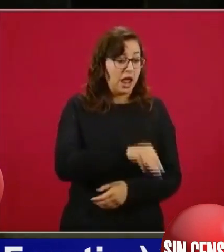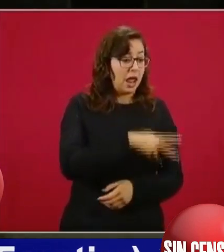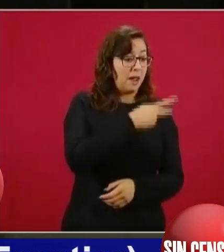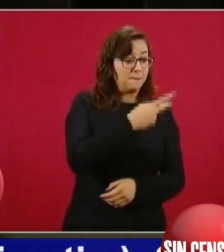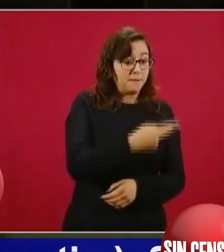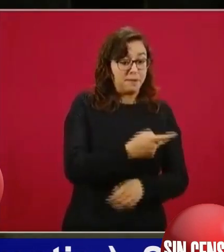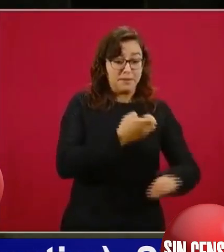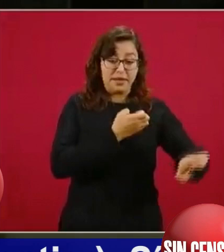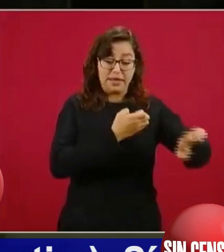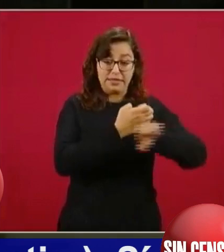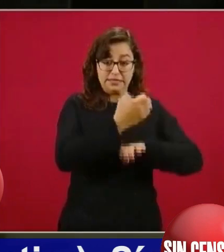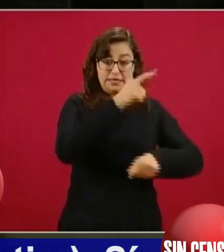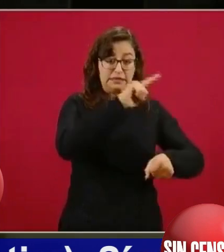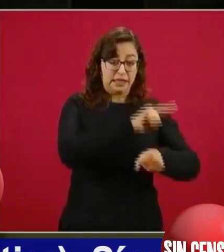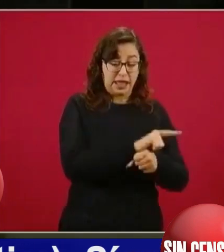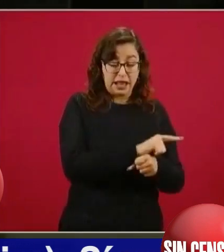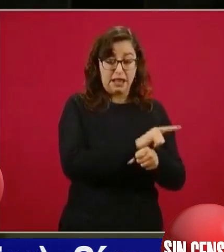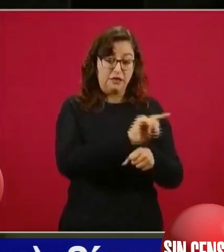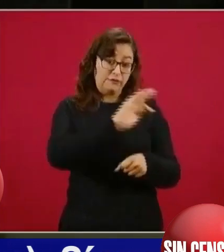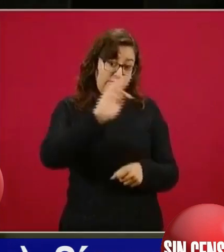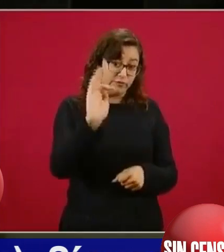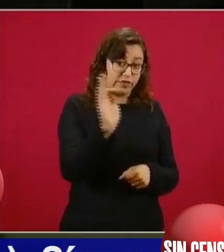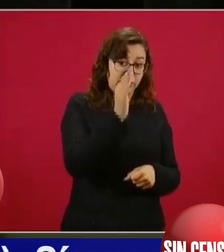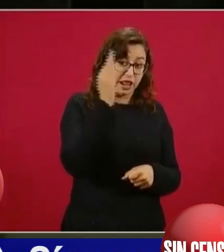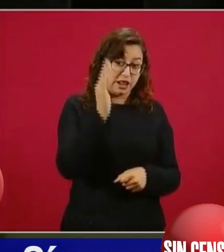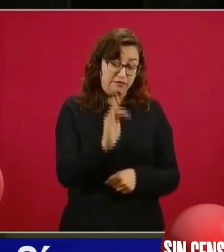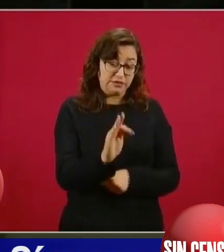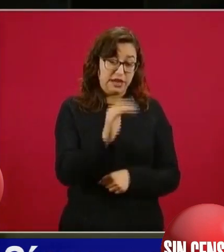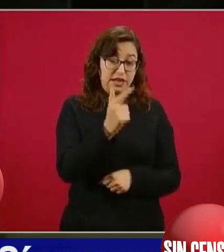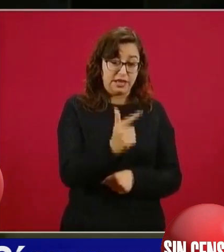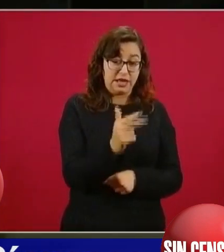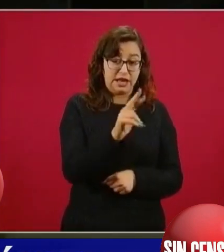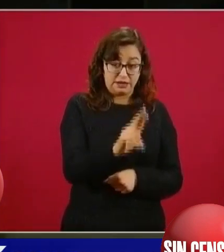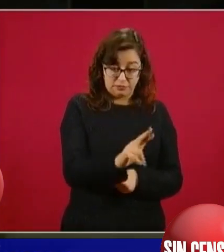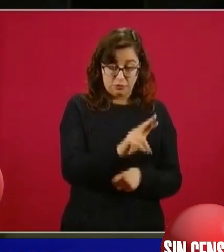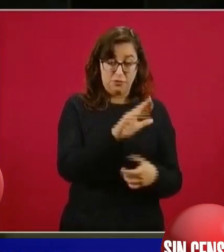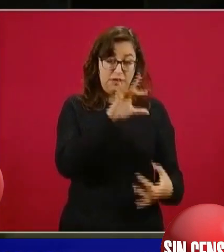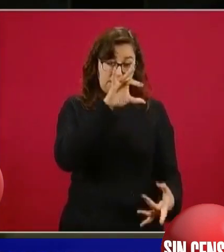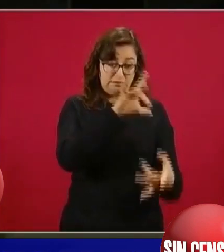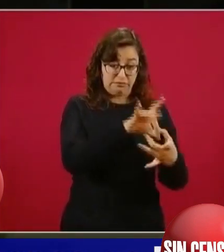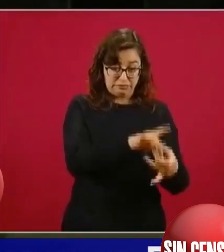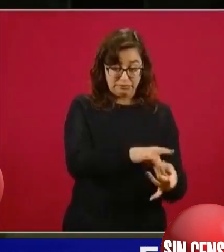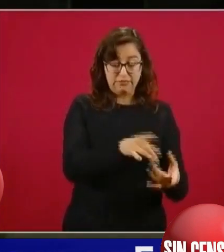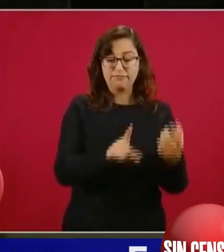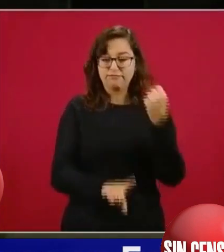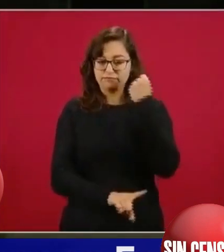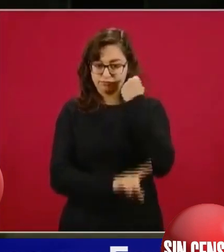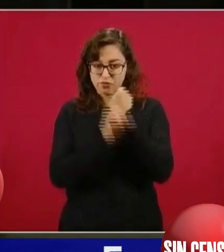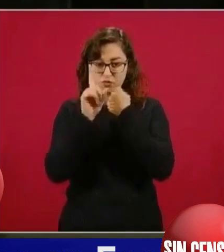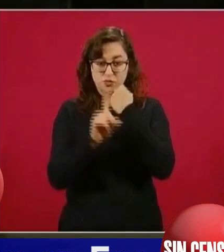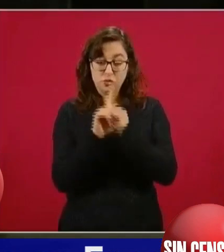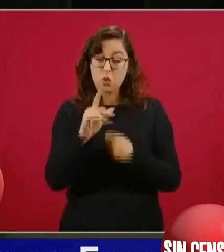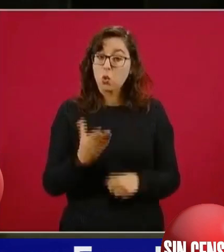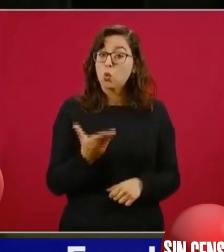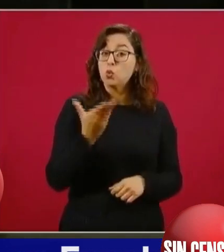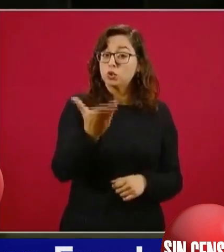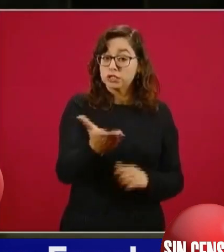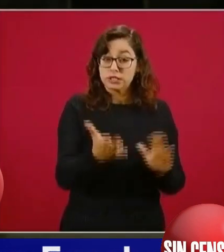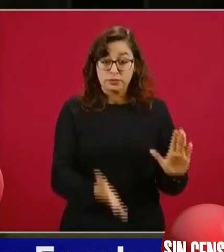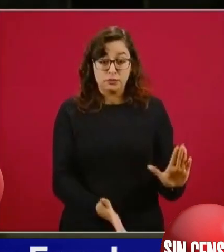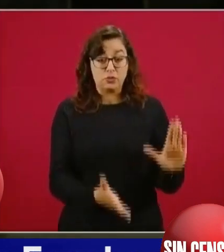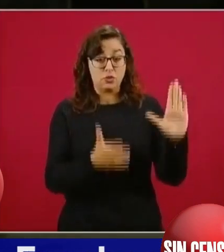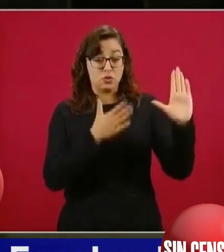tanto estatales como con la Fiscalía General de la República. Entonces, en ese sentido, usted se había comprometido a